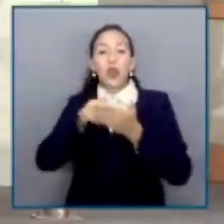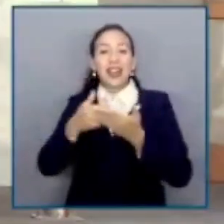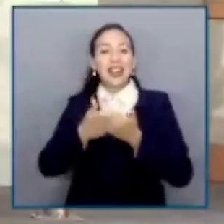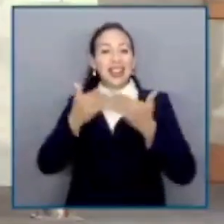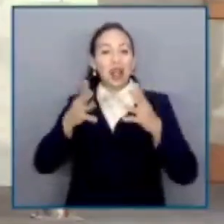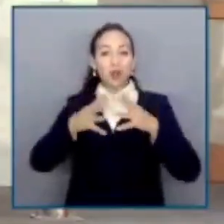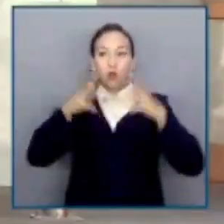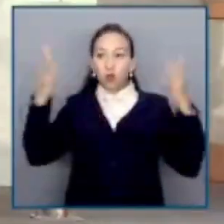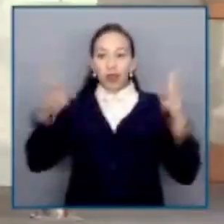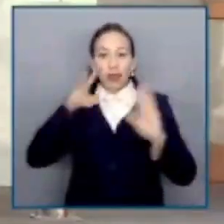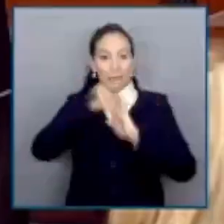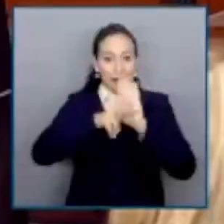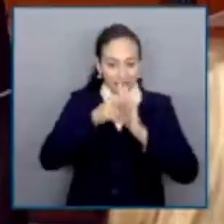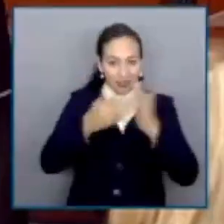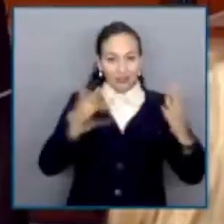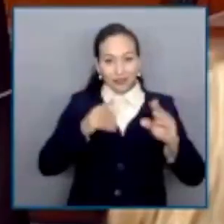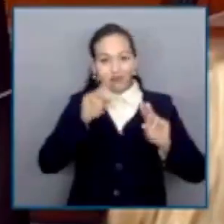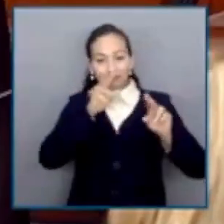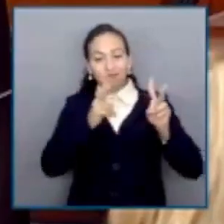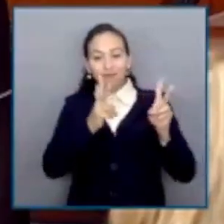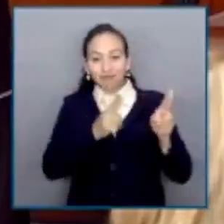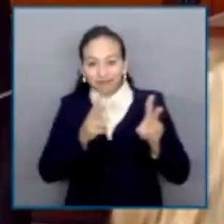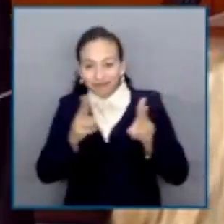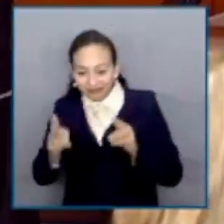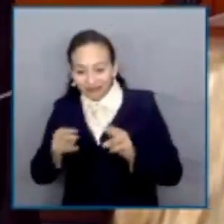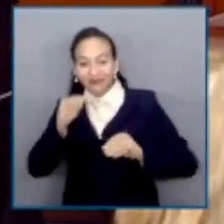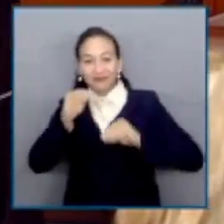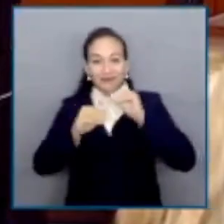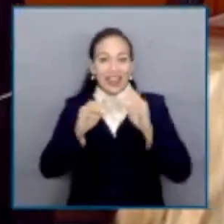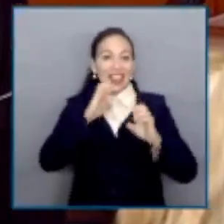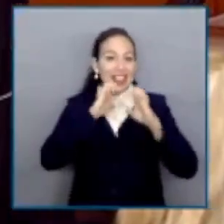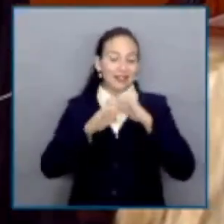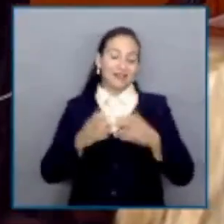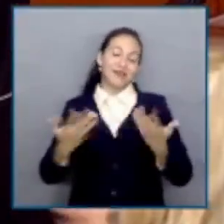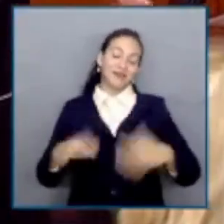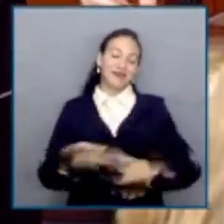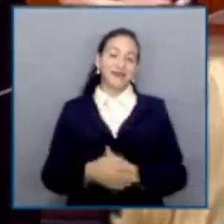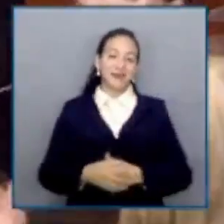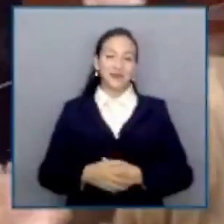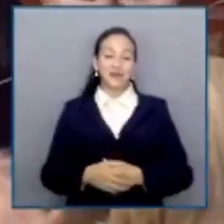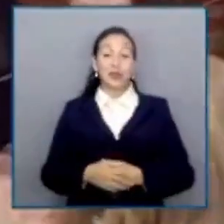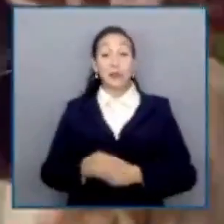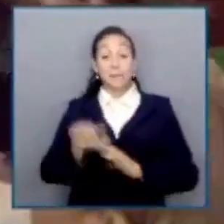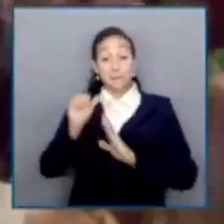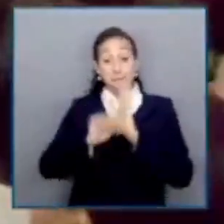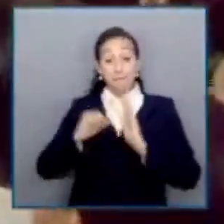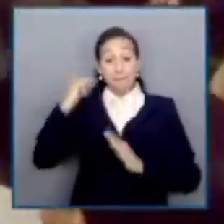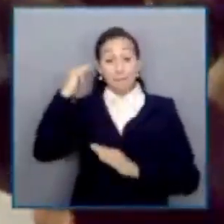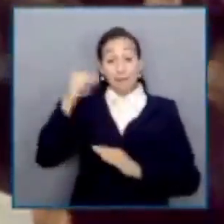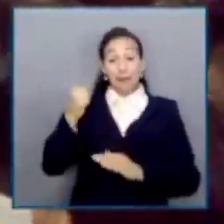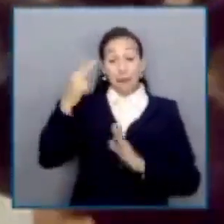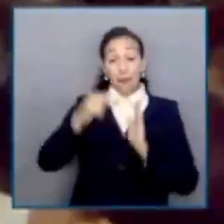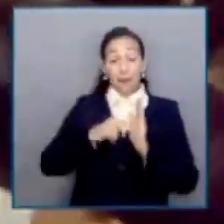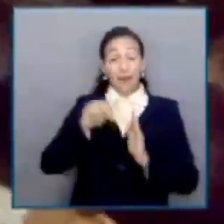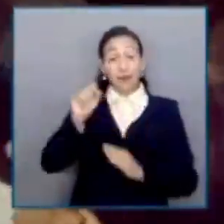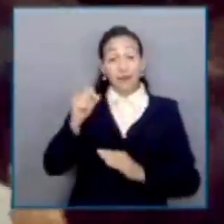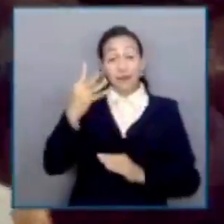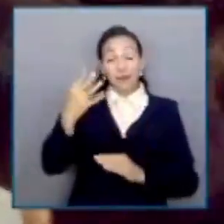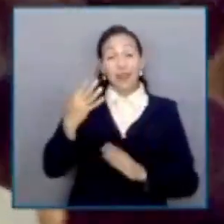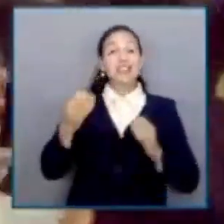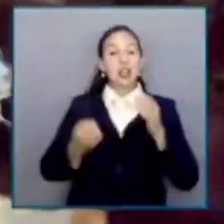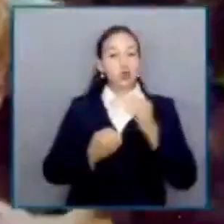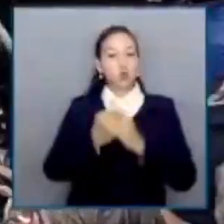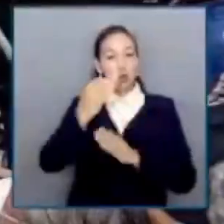documentales, programas, entrevistar. En marzo de 2024 se cumplió un año de la nueva etapa del canal del Poder Judicial